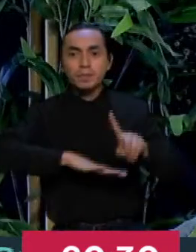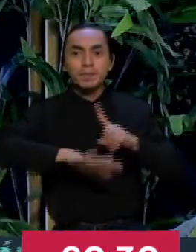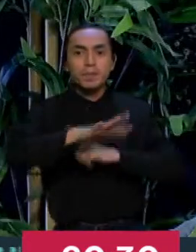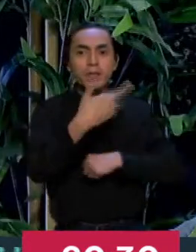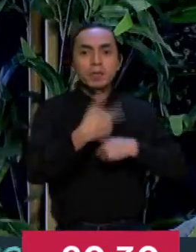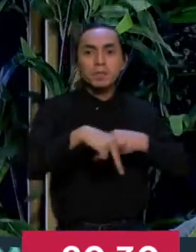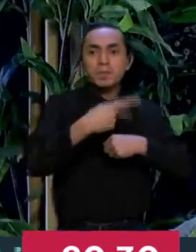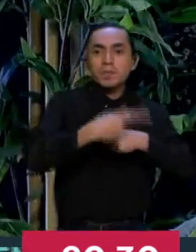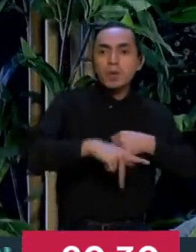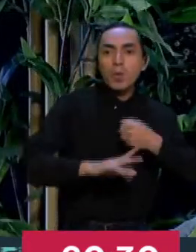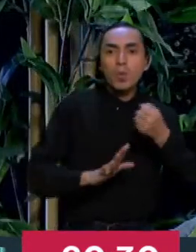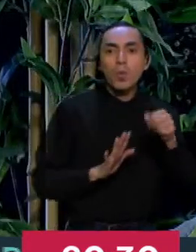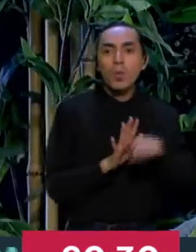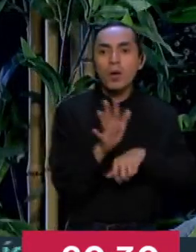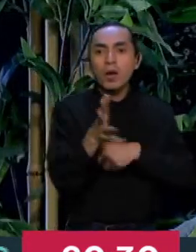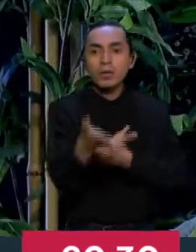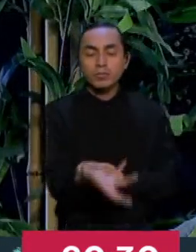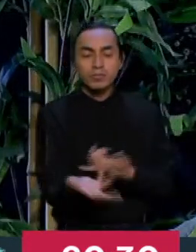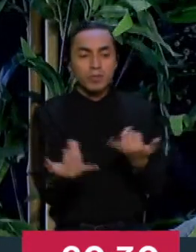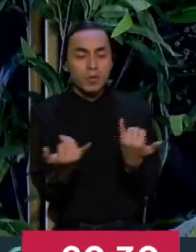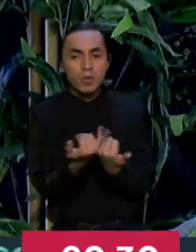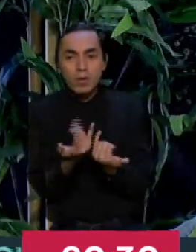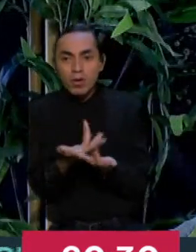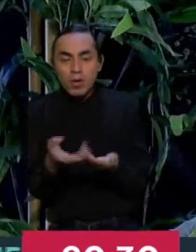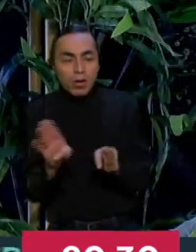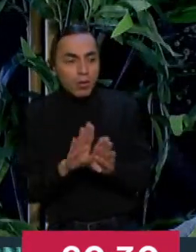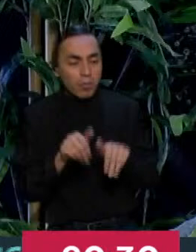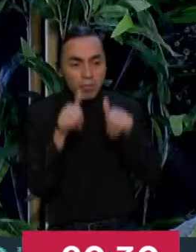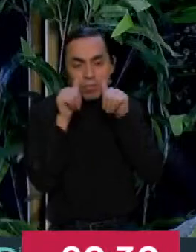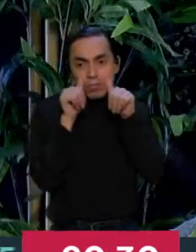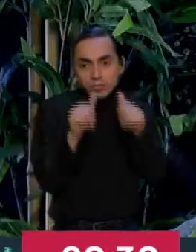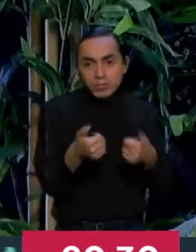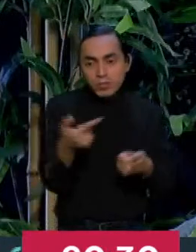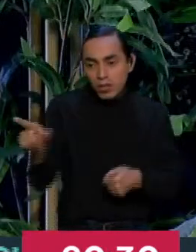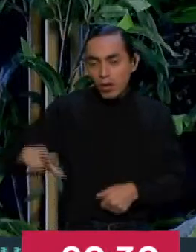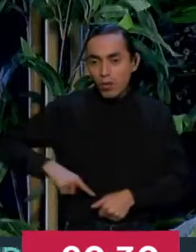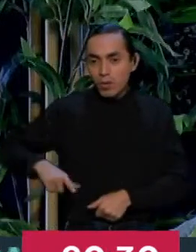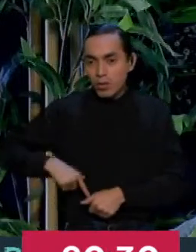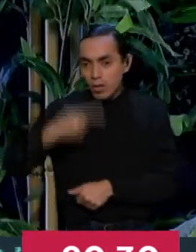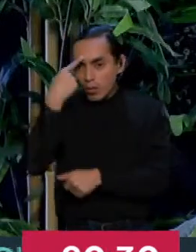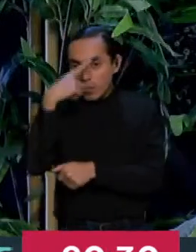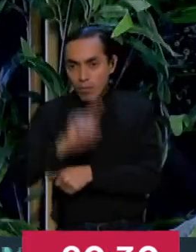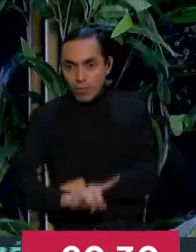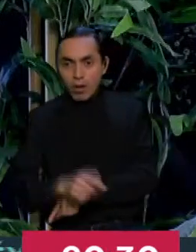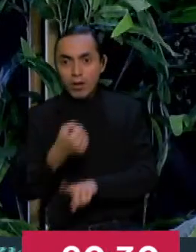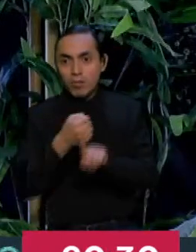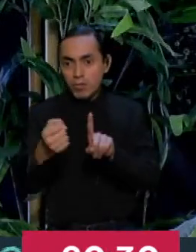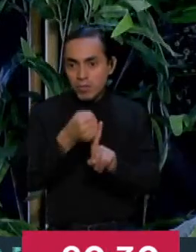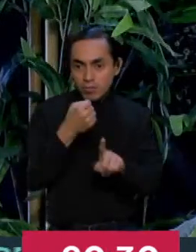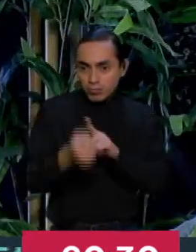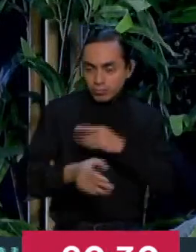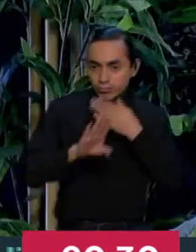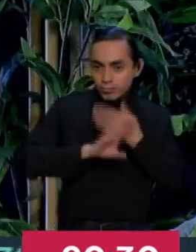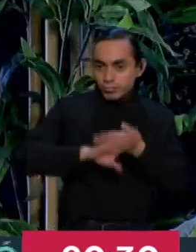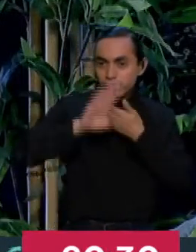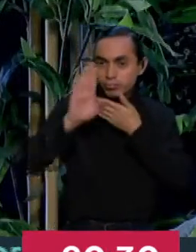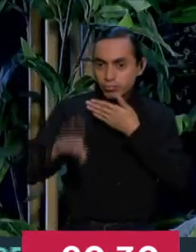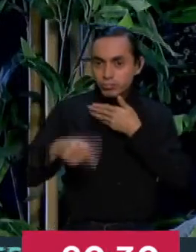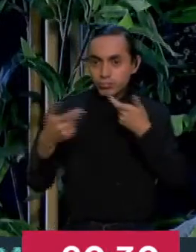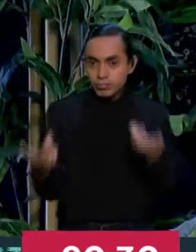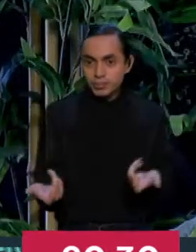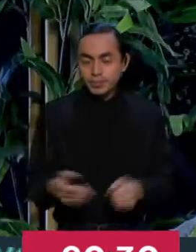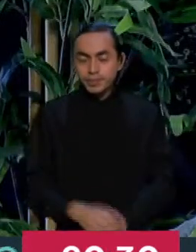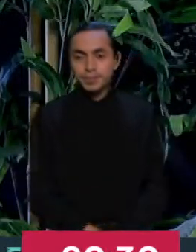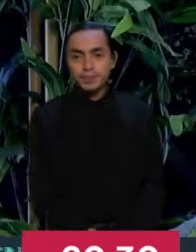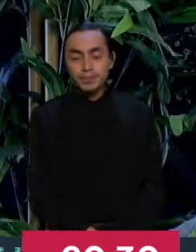expuestos día con día y qué se está haciendo a partir del Estado para también prevenir este tipo de violencias a las que se enfrenta este grupo tan